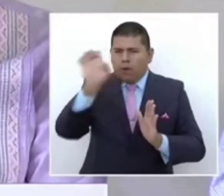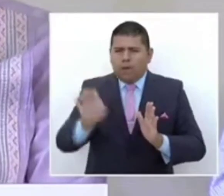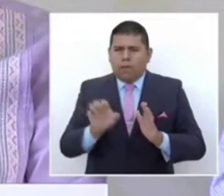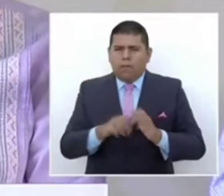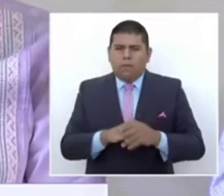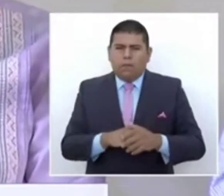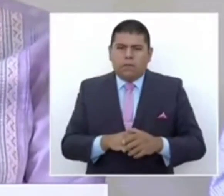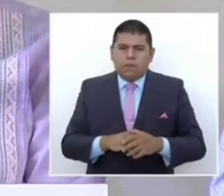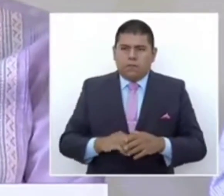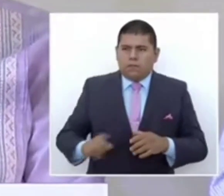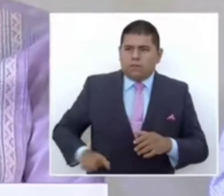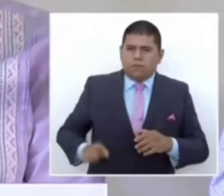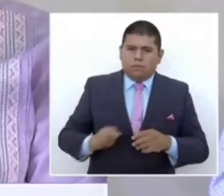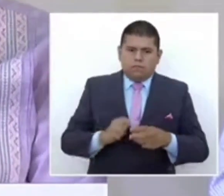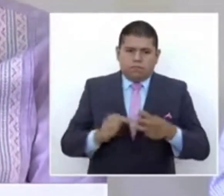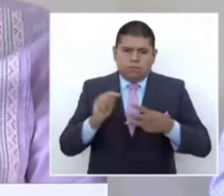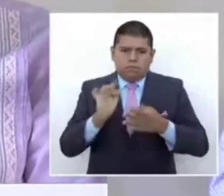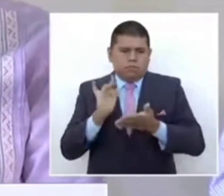arriba,